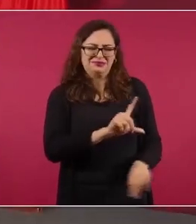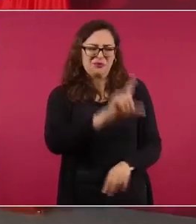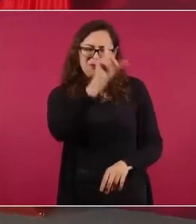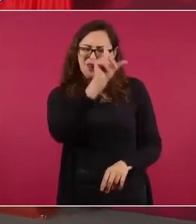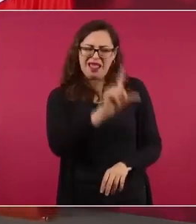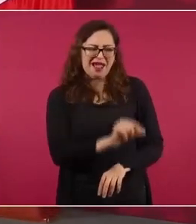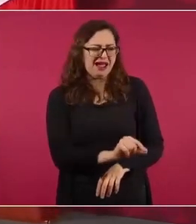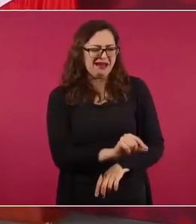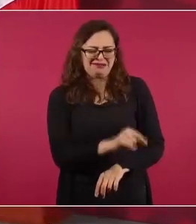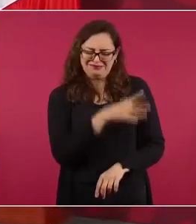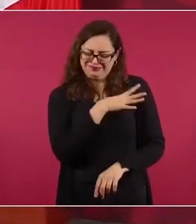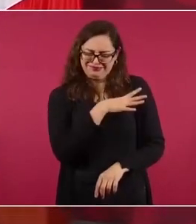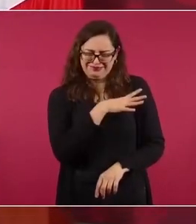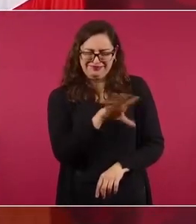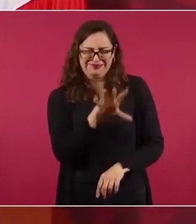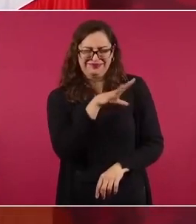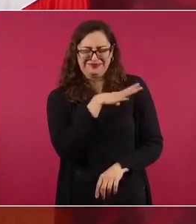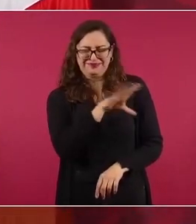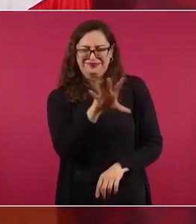y son